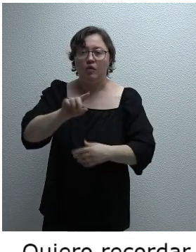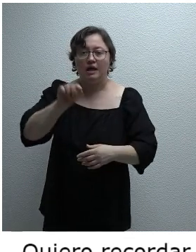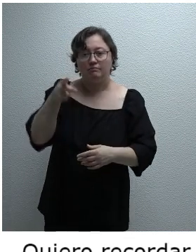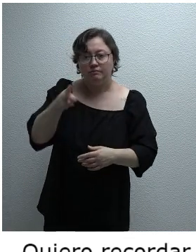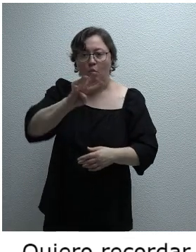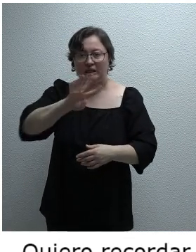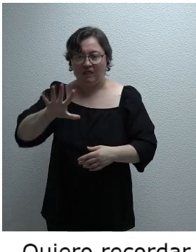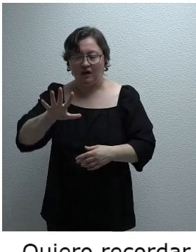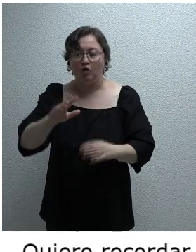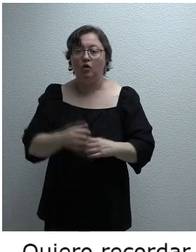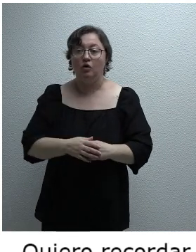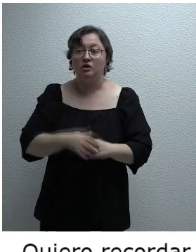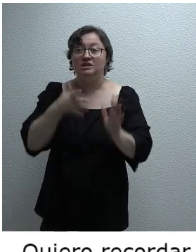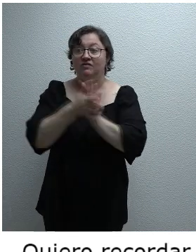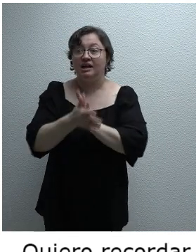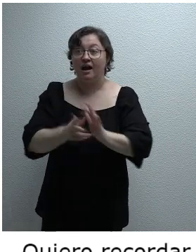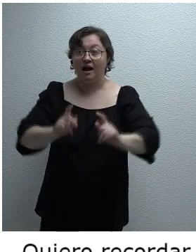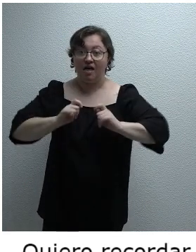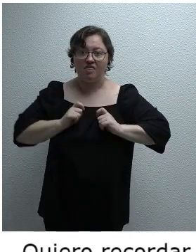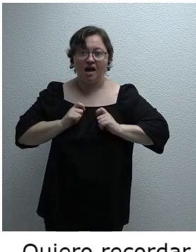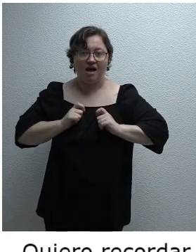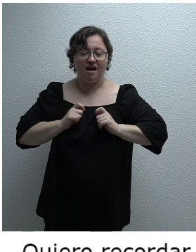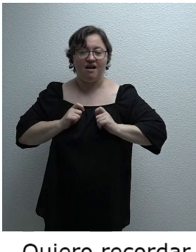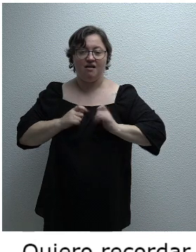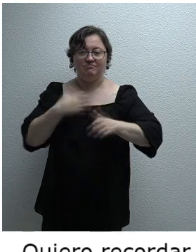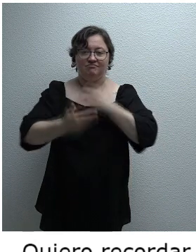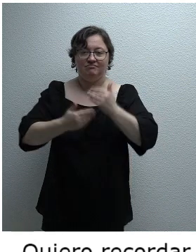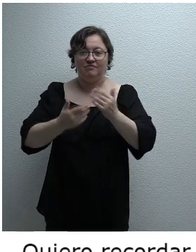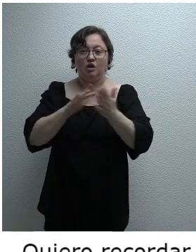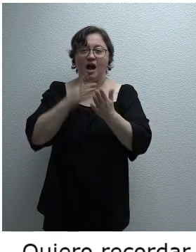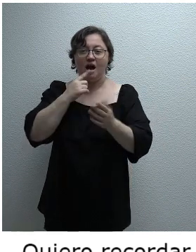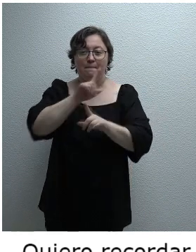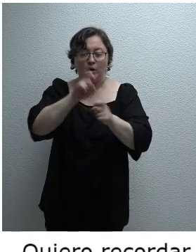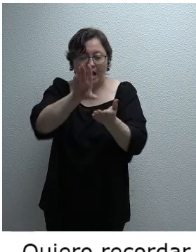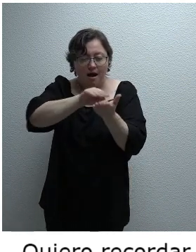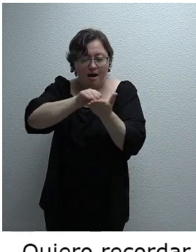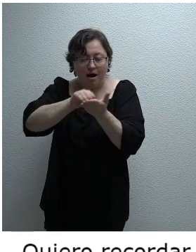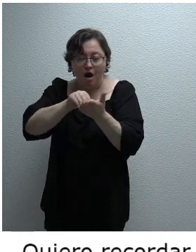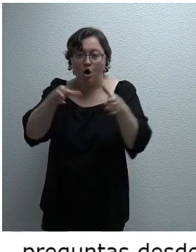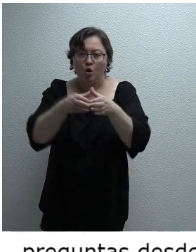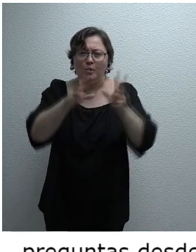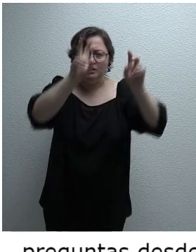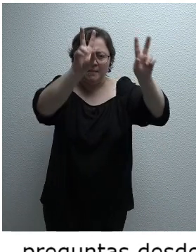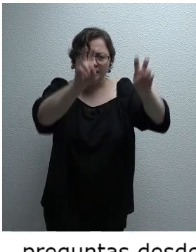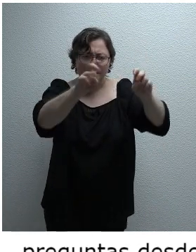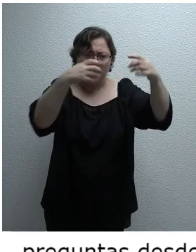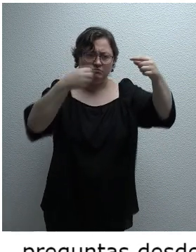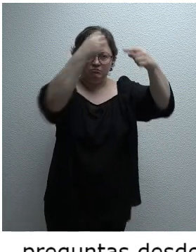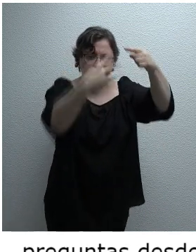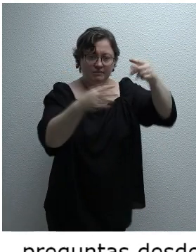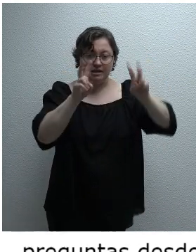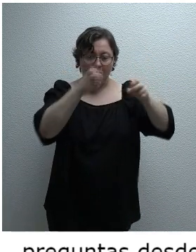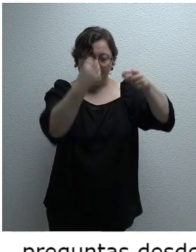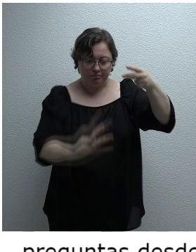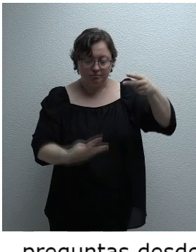11:45. Eso nos permitirá, de alguna manera, reunir las preguntas por grupos de materias y, a su